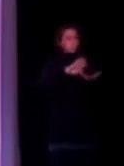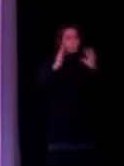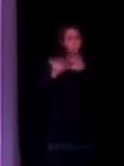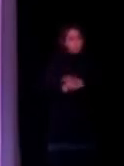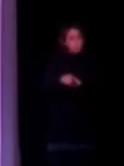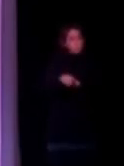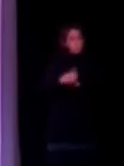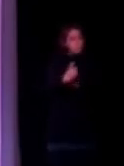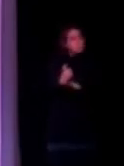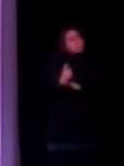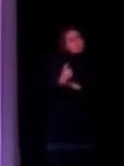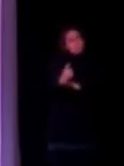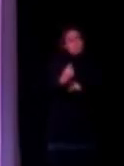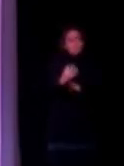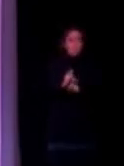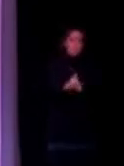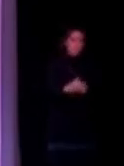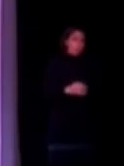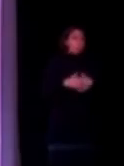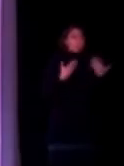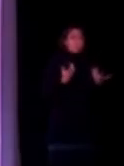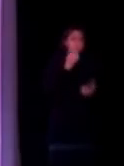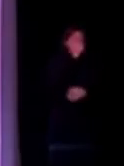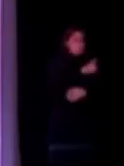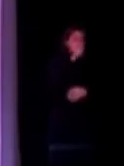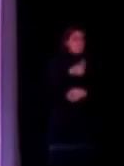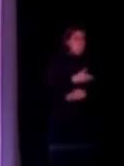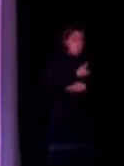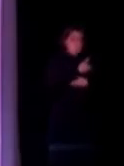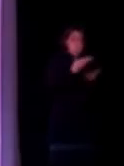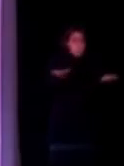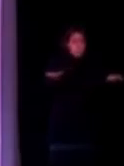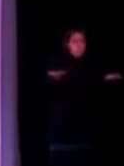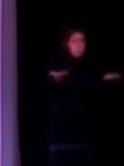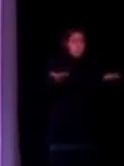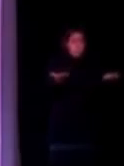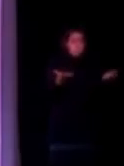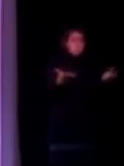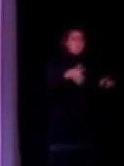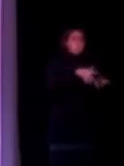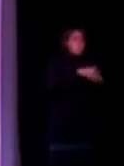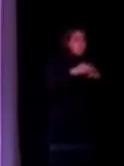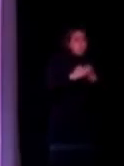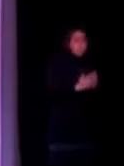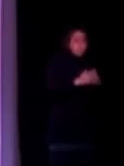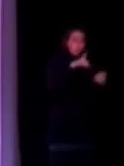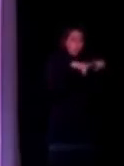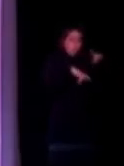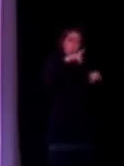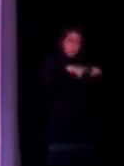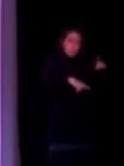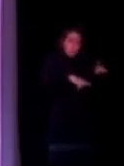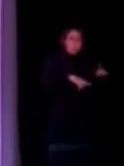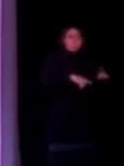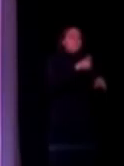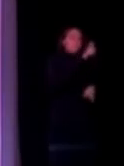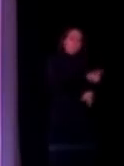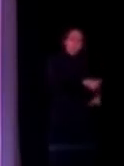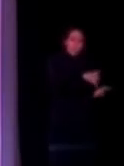entiende que todo ser humano, con independencia de la condición que tenga y el momento vital en que se encuentre, es un ser vulnerable